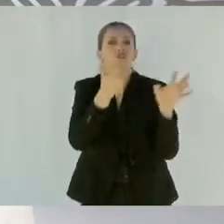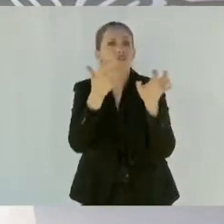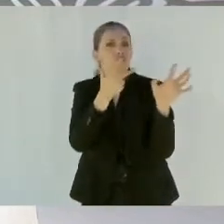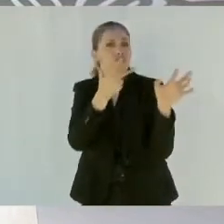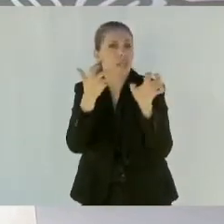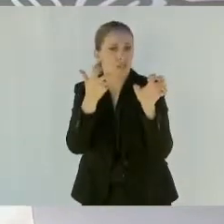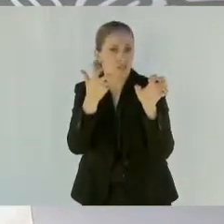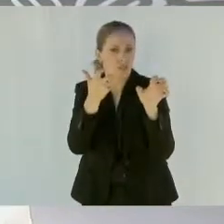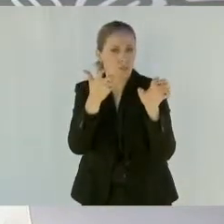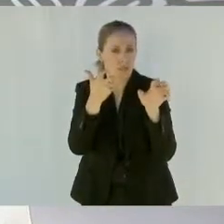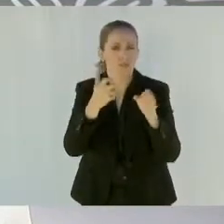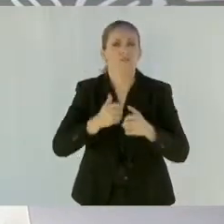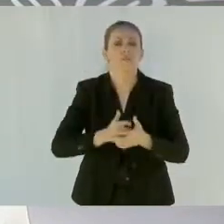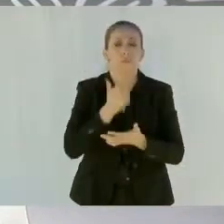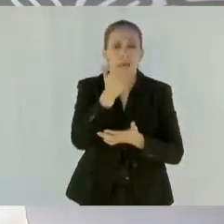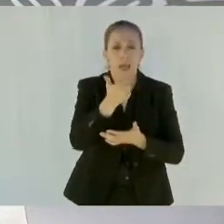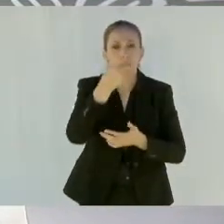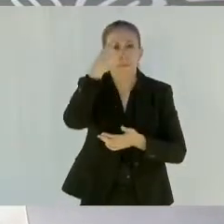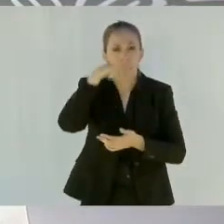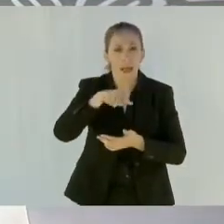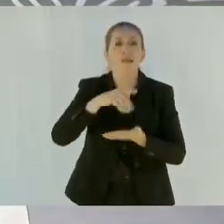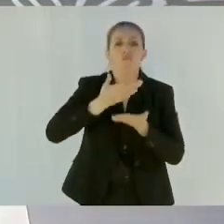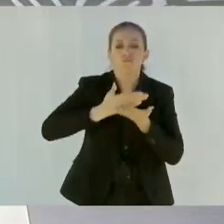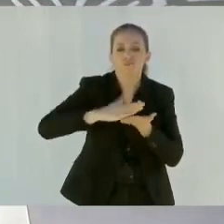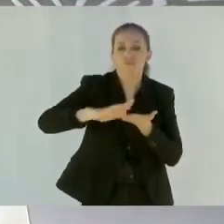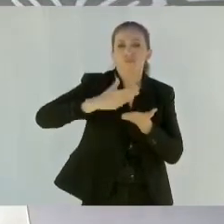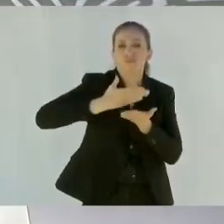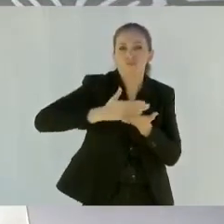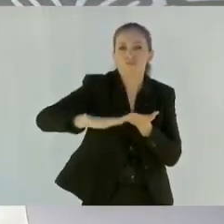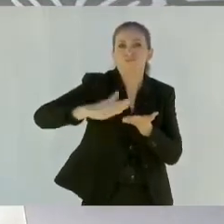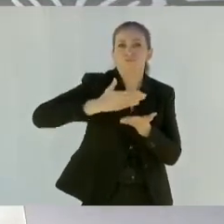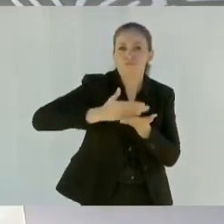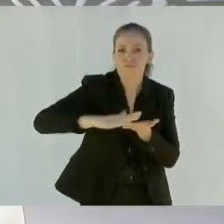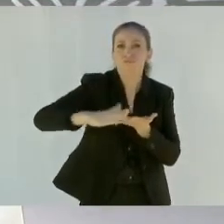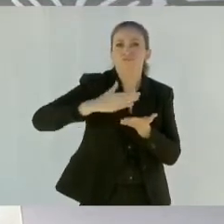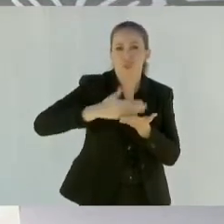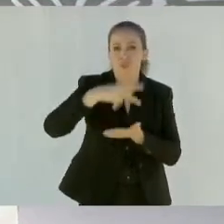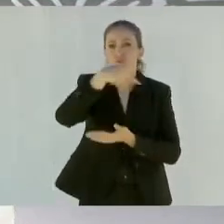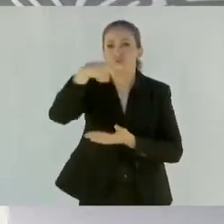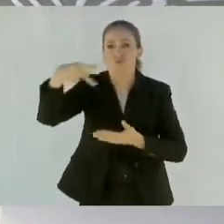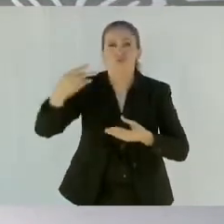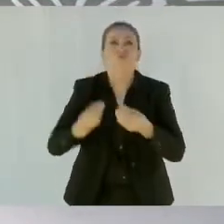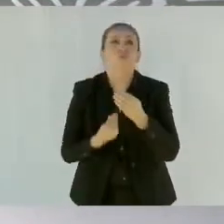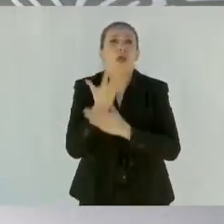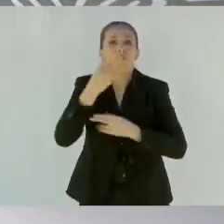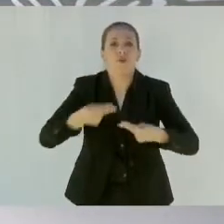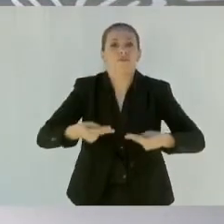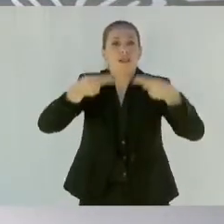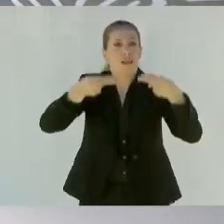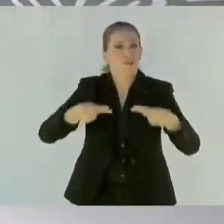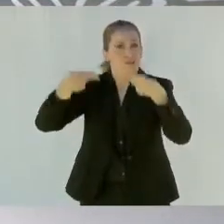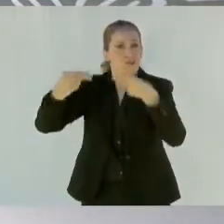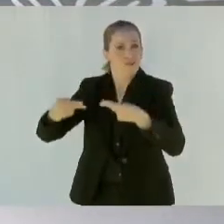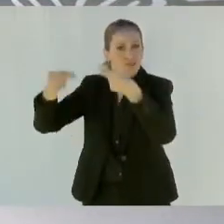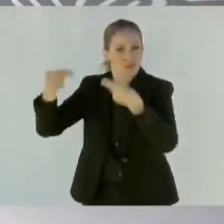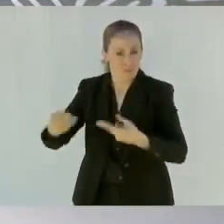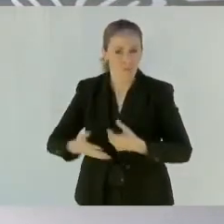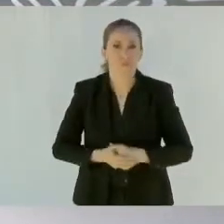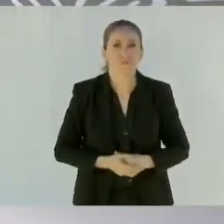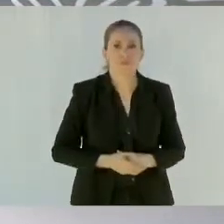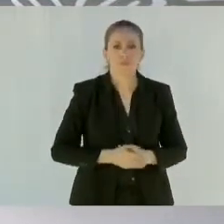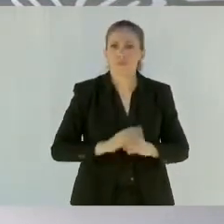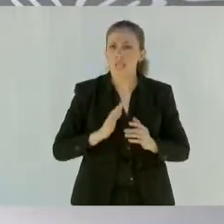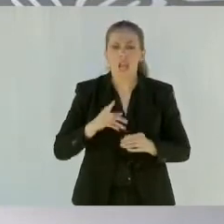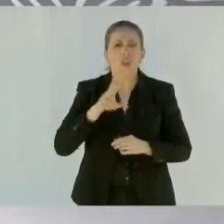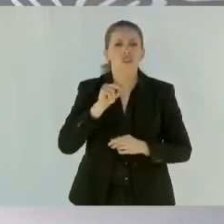sin papeleo, a la palabra. Se entregaron en 2-3